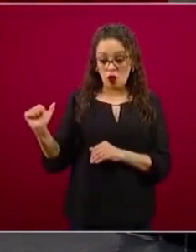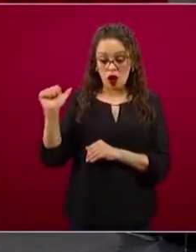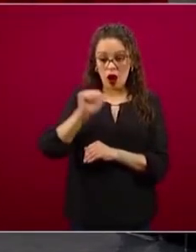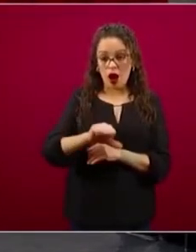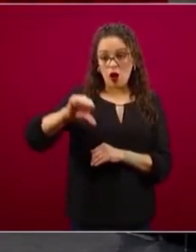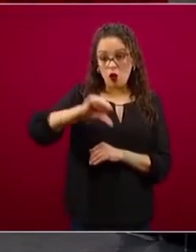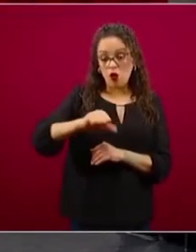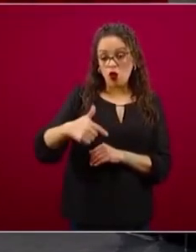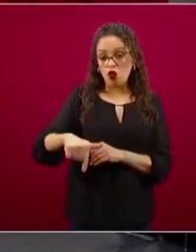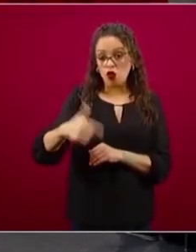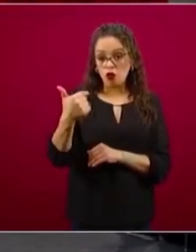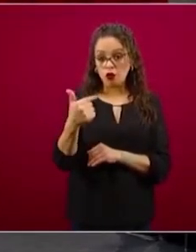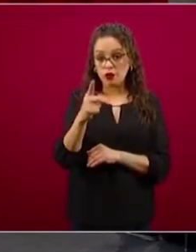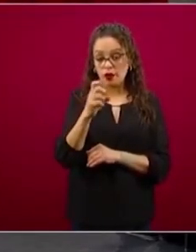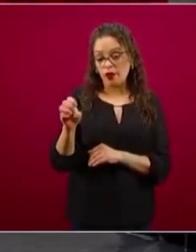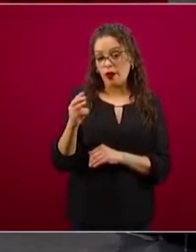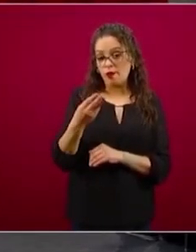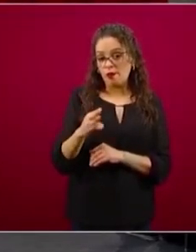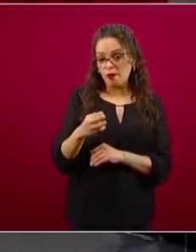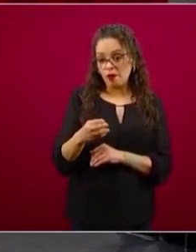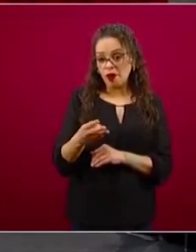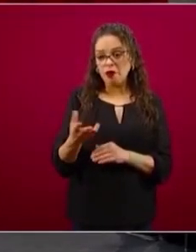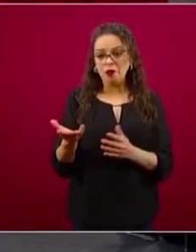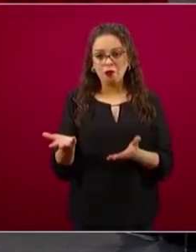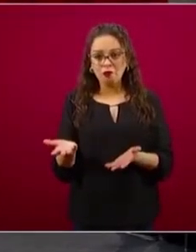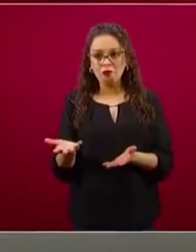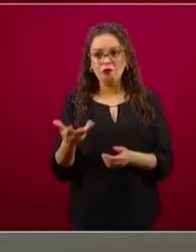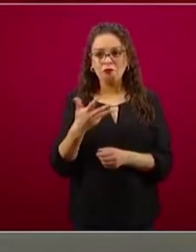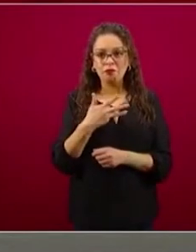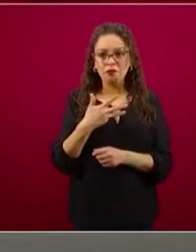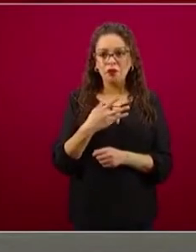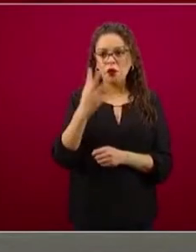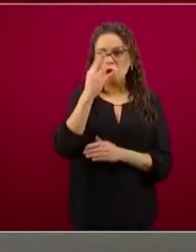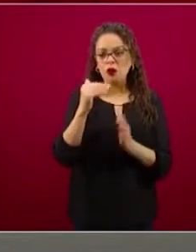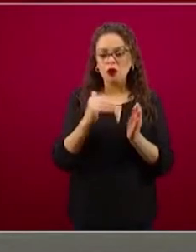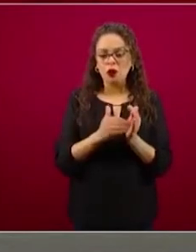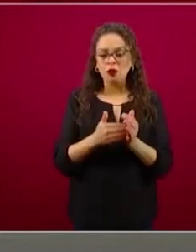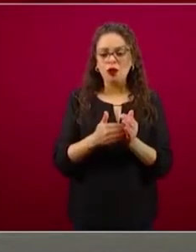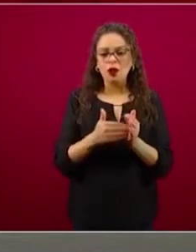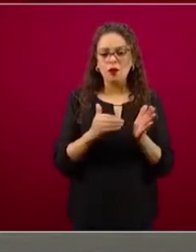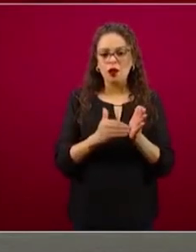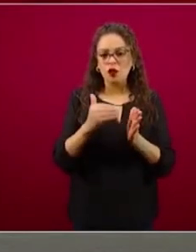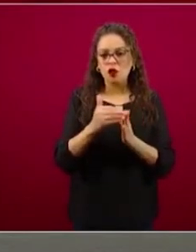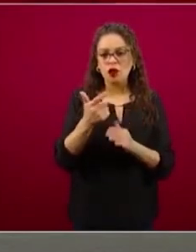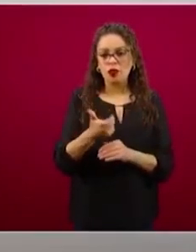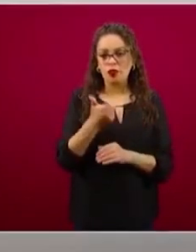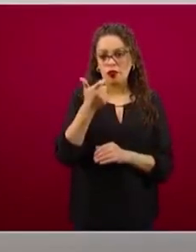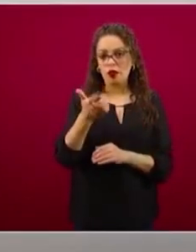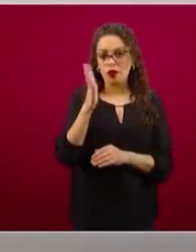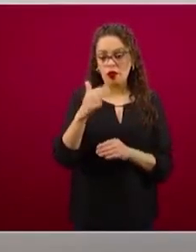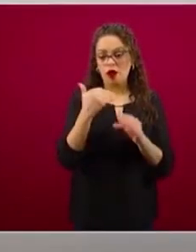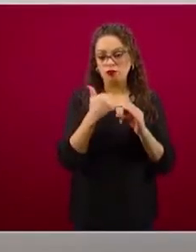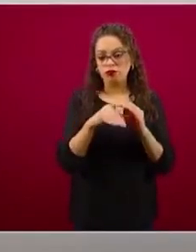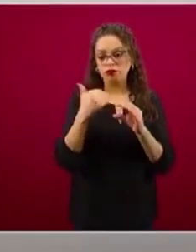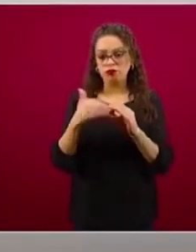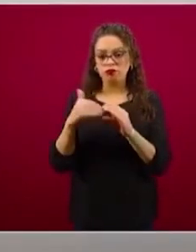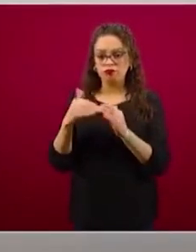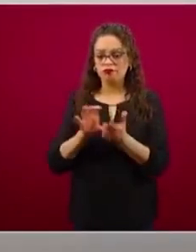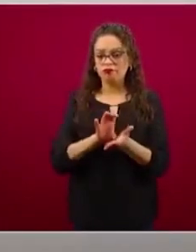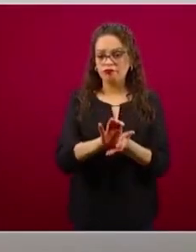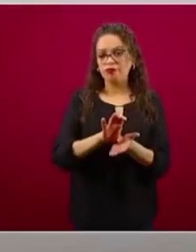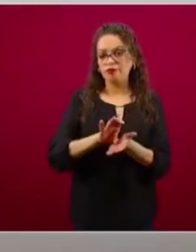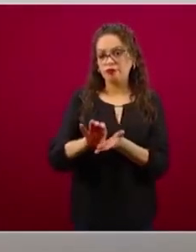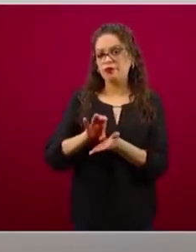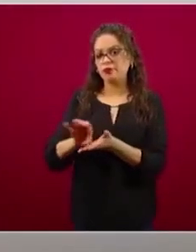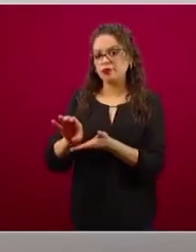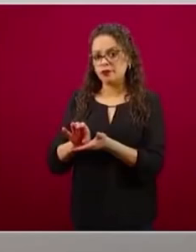12 de mayo, tenemos ya prácticamente 4.000 millones de pesos dispersados y queremos